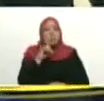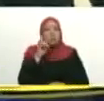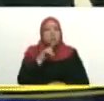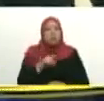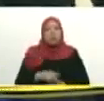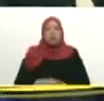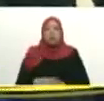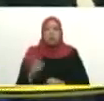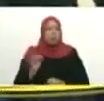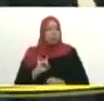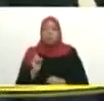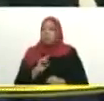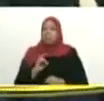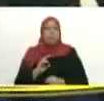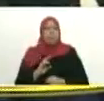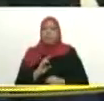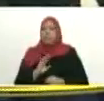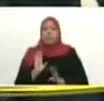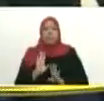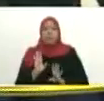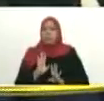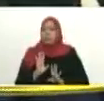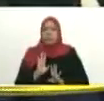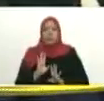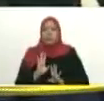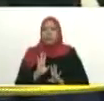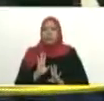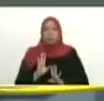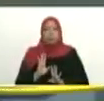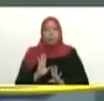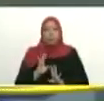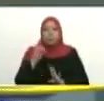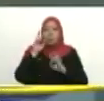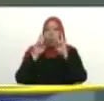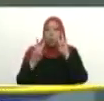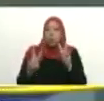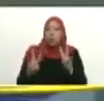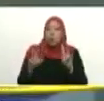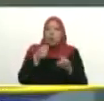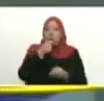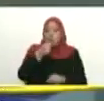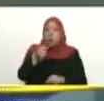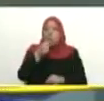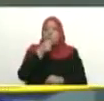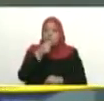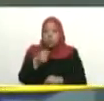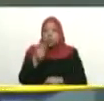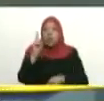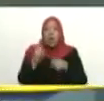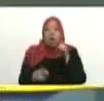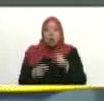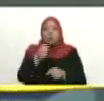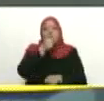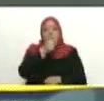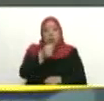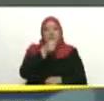¿Tú? ¿No? Porque yo estuve viendo algunos reportajes de ustedes, de algunos